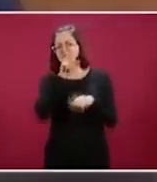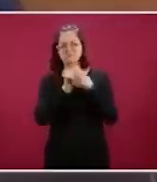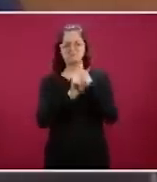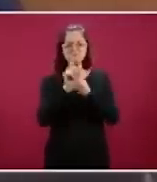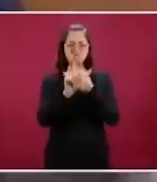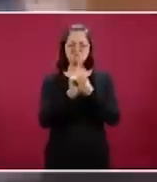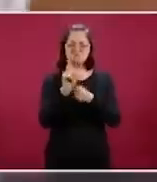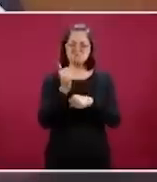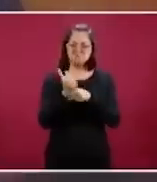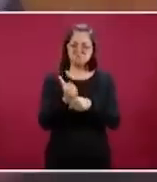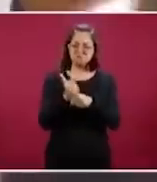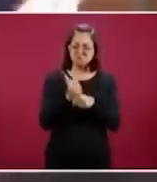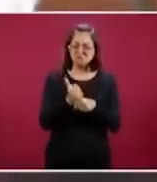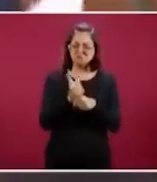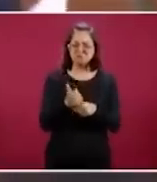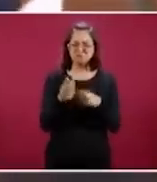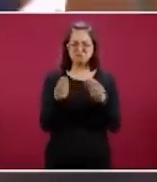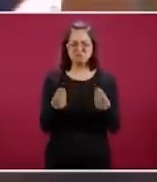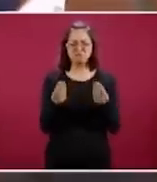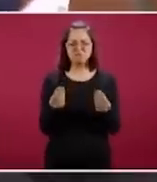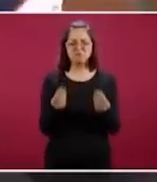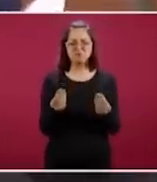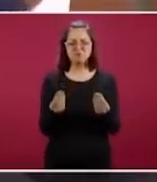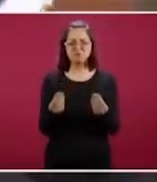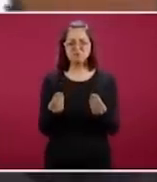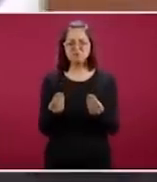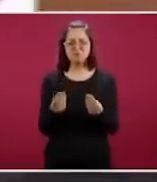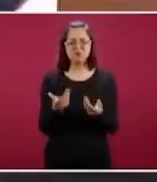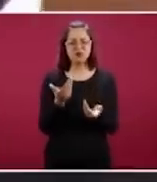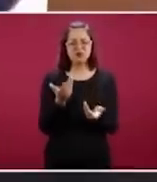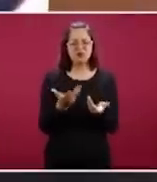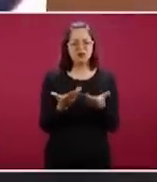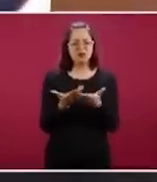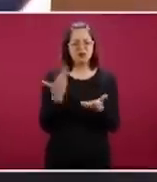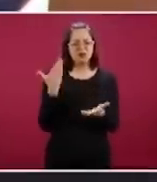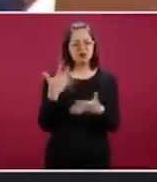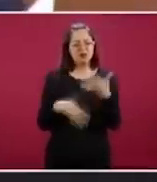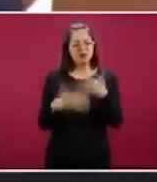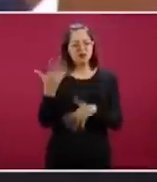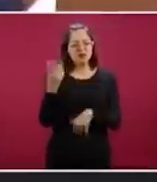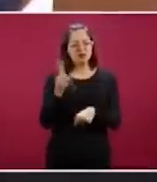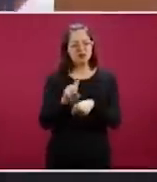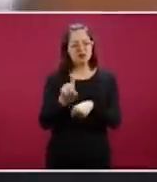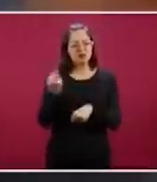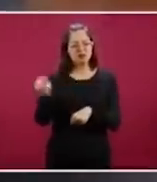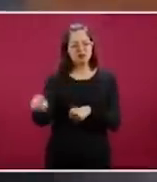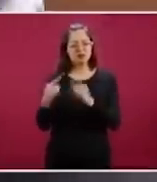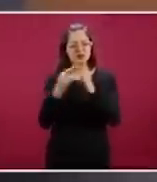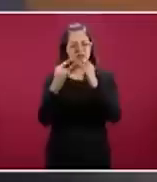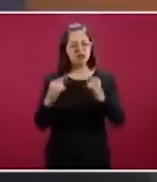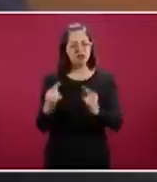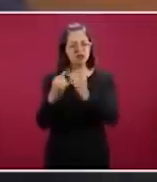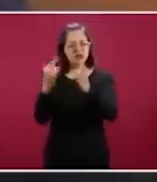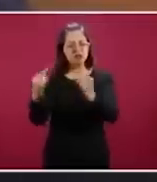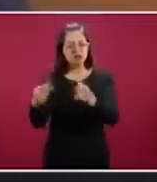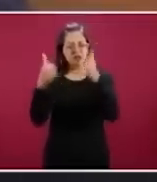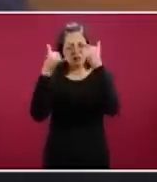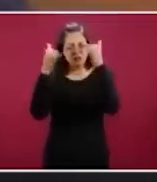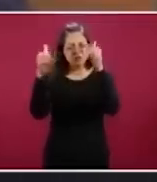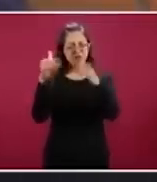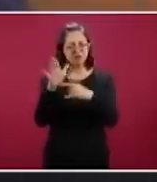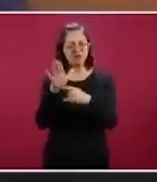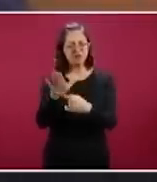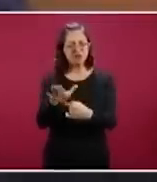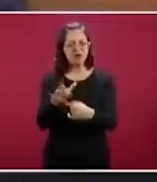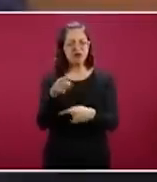se está sufriendo mucho. Hace aproximadamente unos 15 días fue la feria ganadera, y ahí mismo